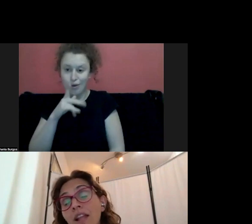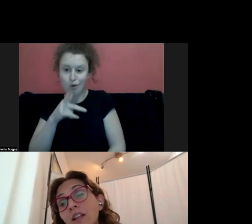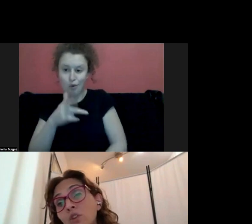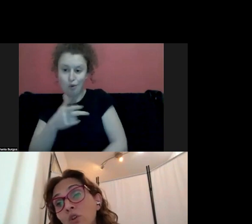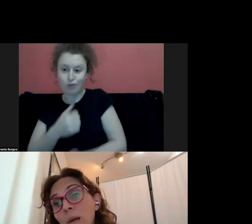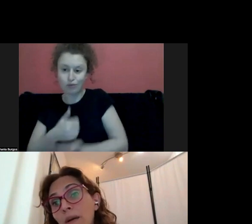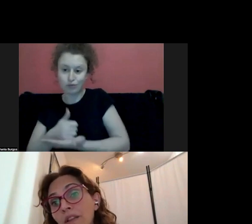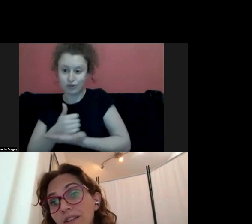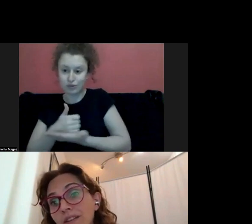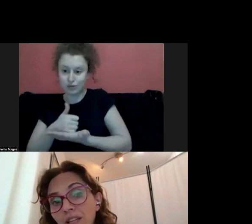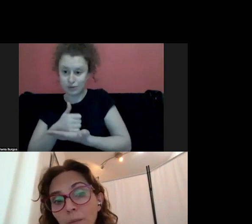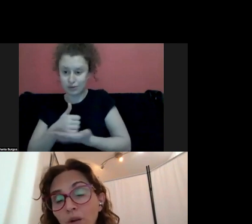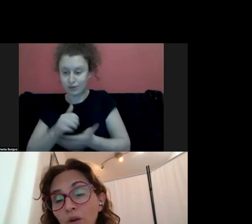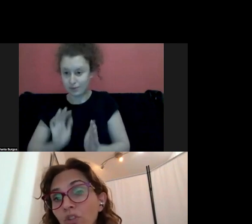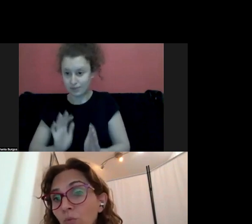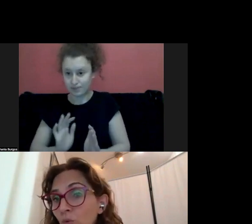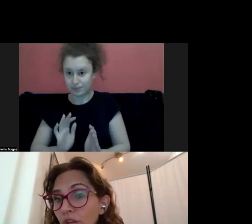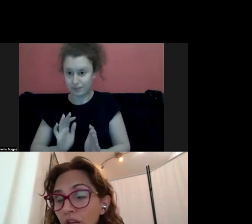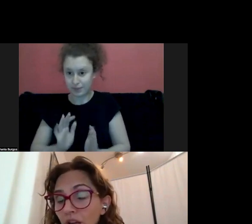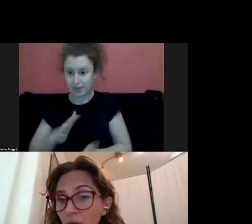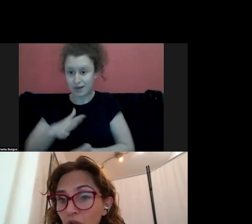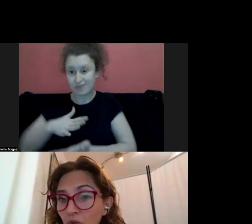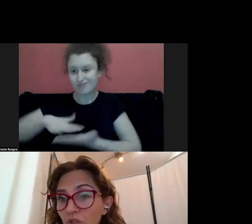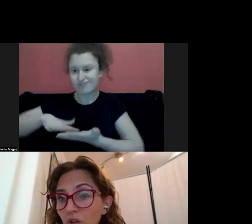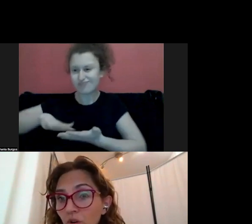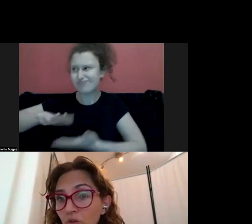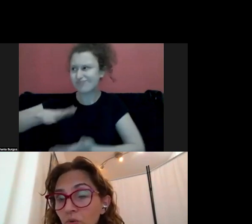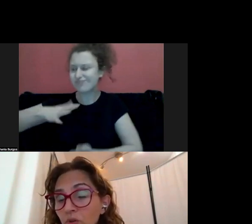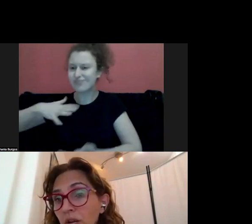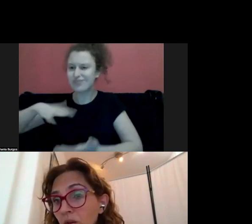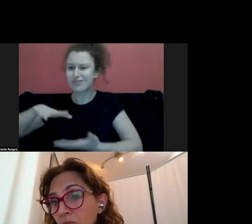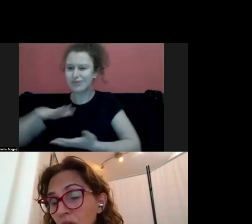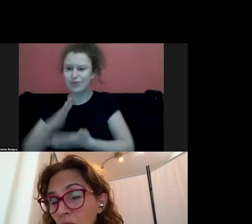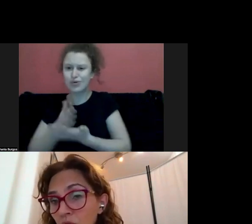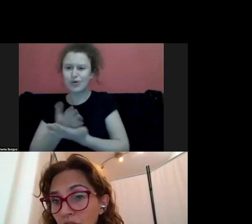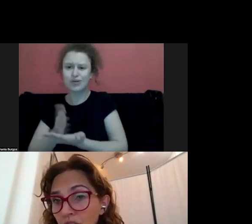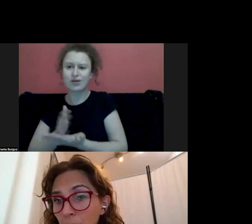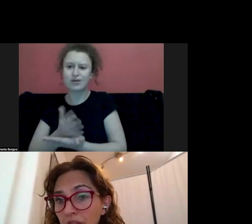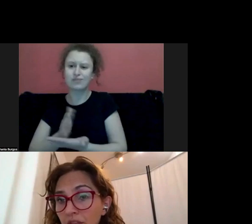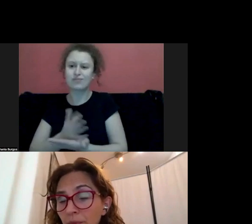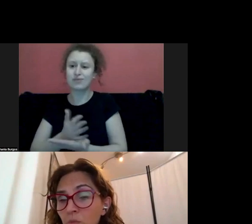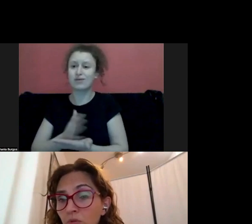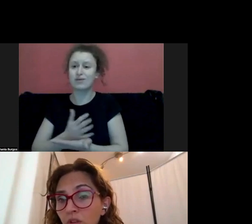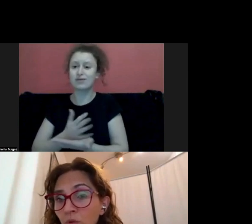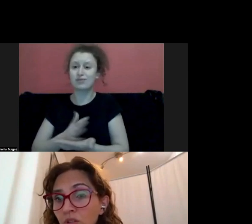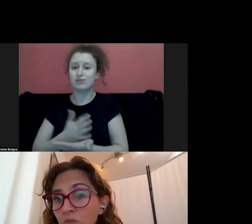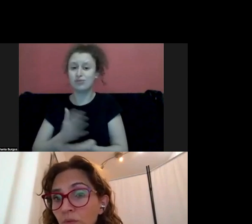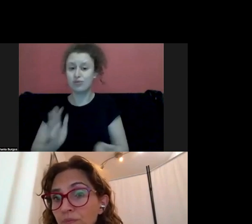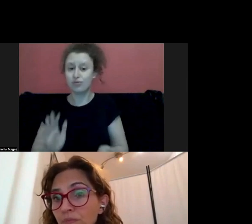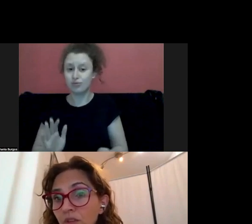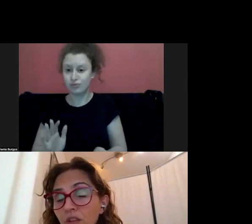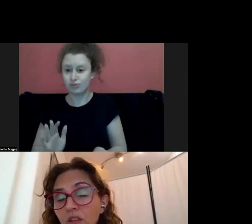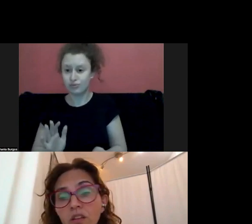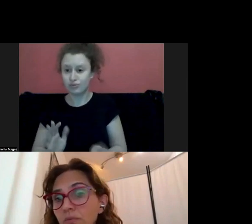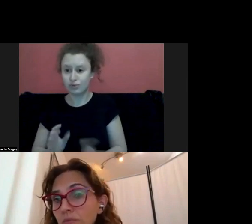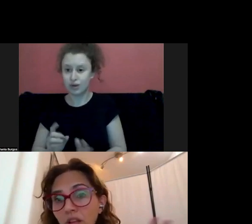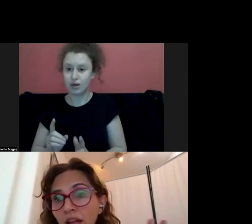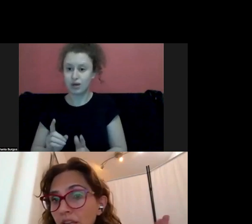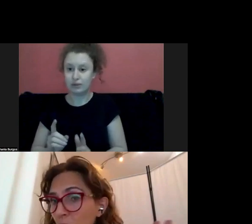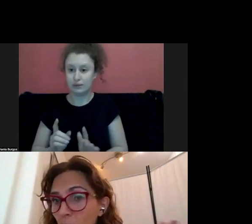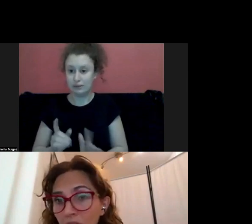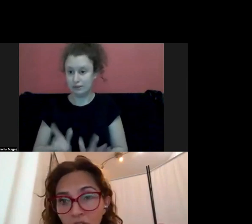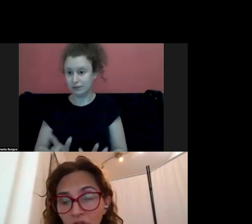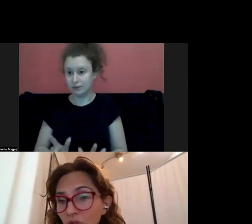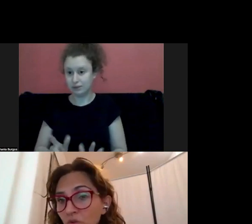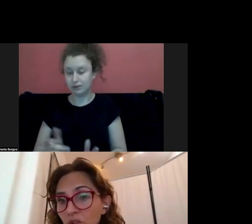y el entorno capacitista también contribuye a que nuestros hijos, pues bueno, como son discapacitados, como tienen autismo, hay